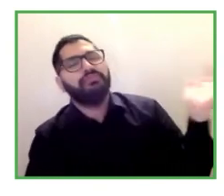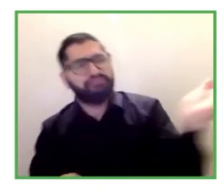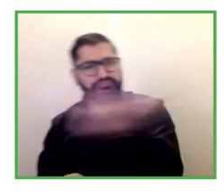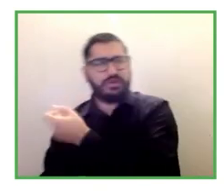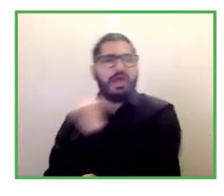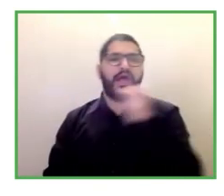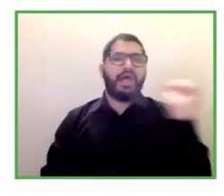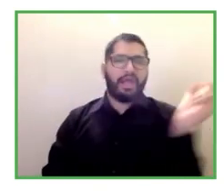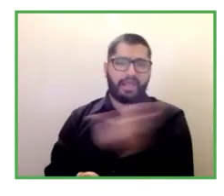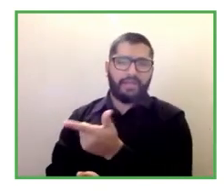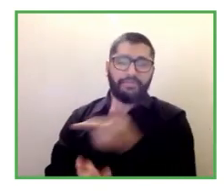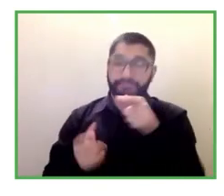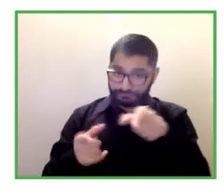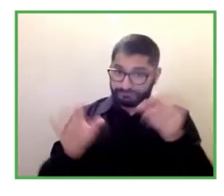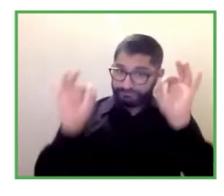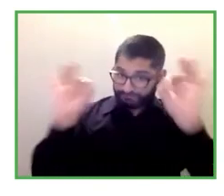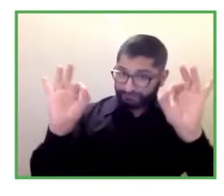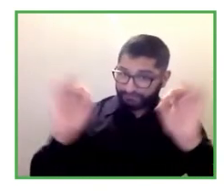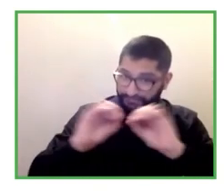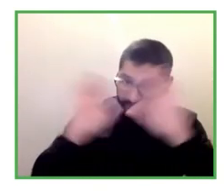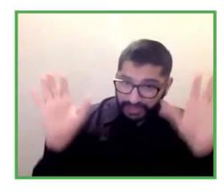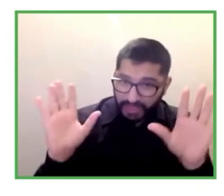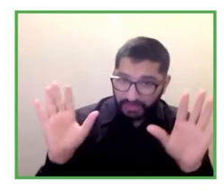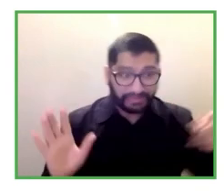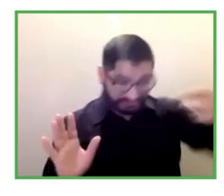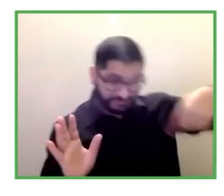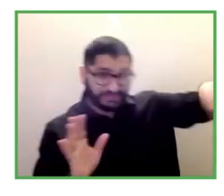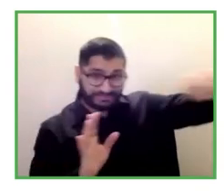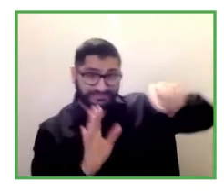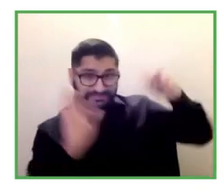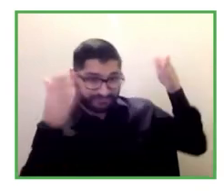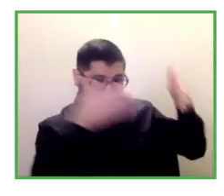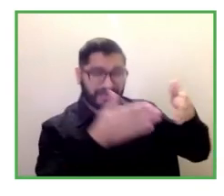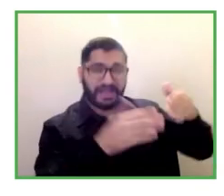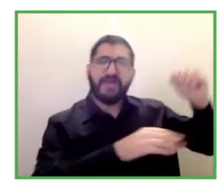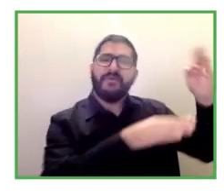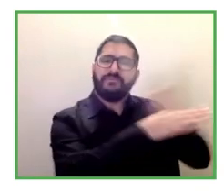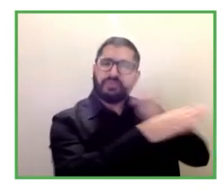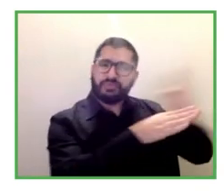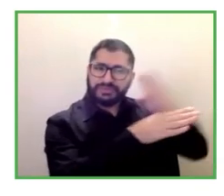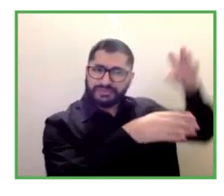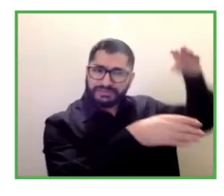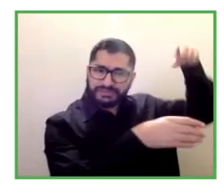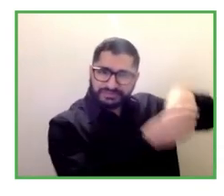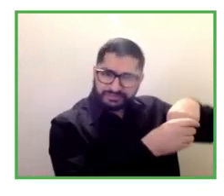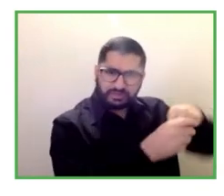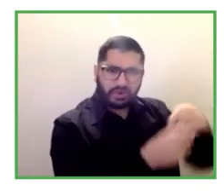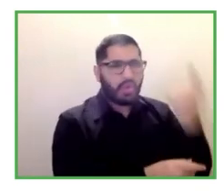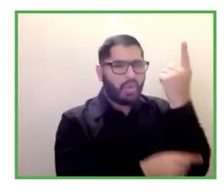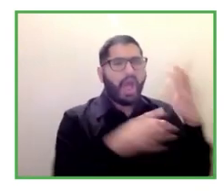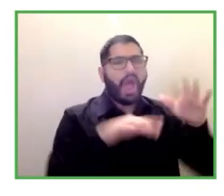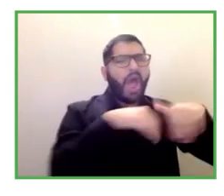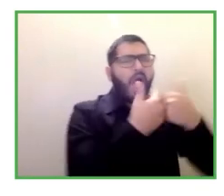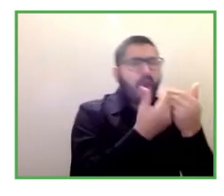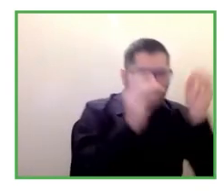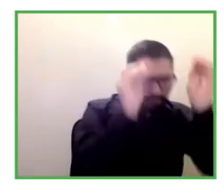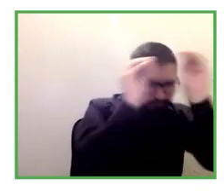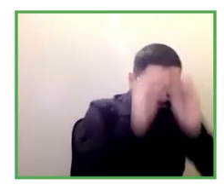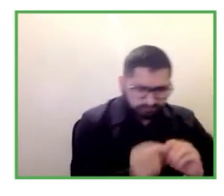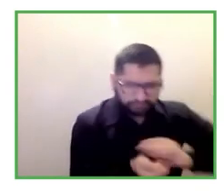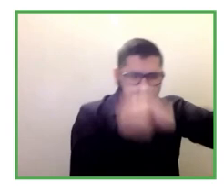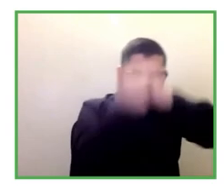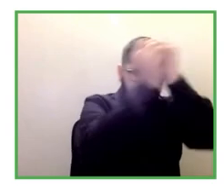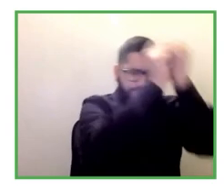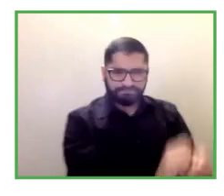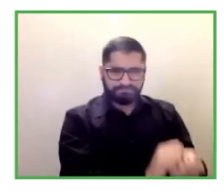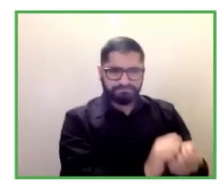ajustes que tienen que hacer, entonces tenemos que enfocarnos en cómo podemos ser un gran manager para todos nuestros